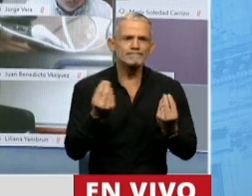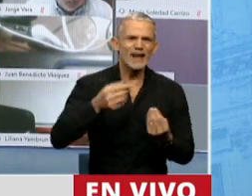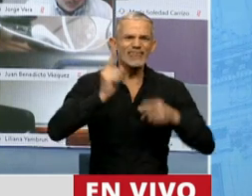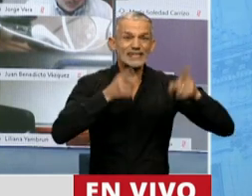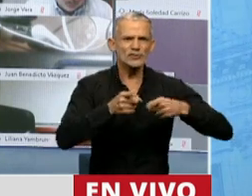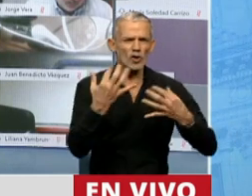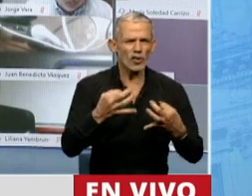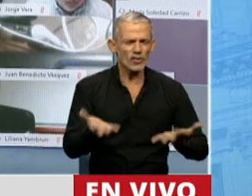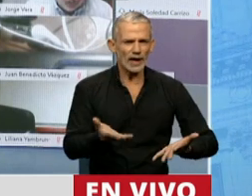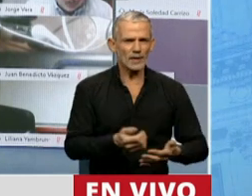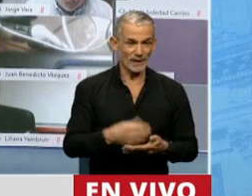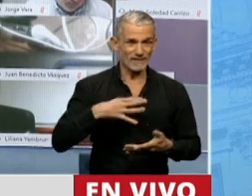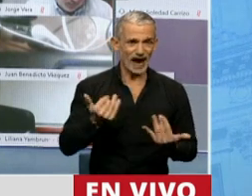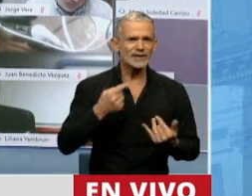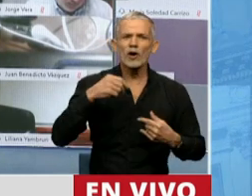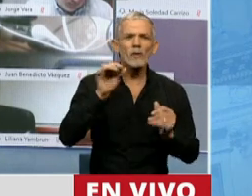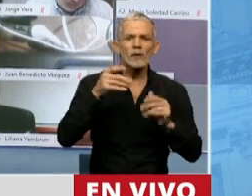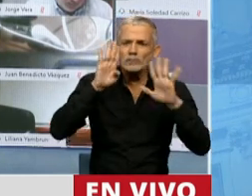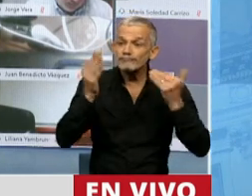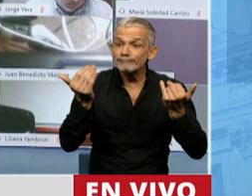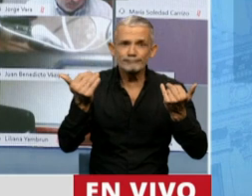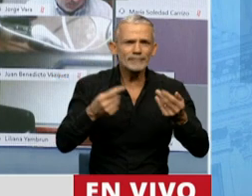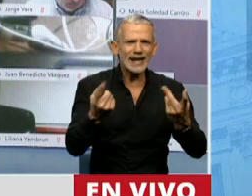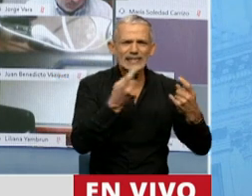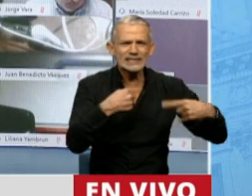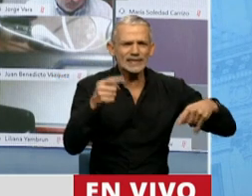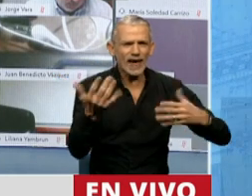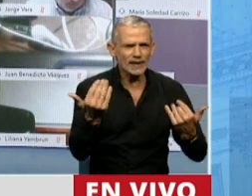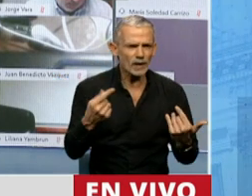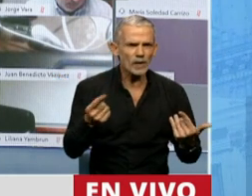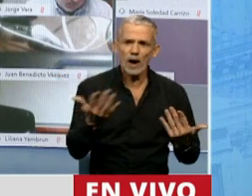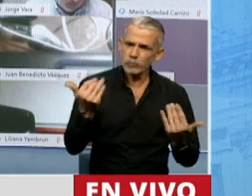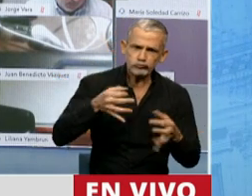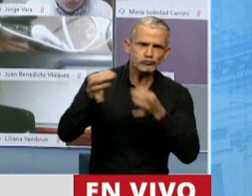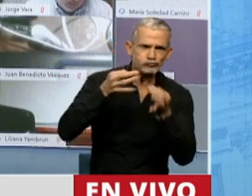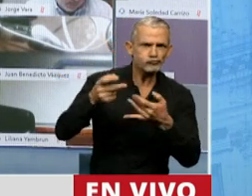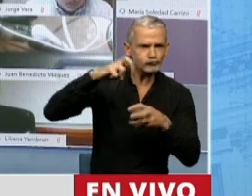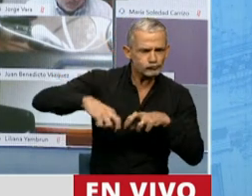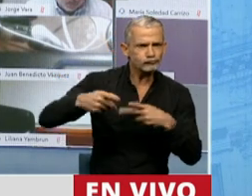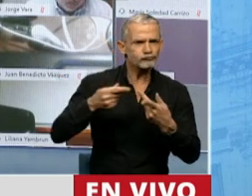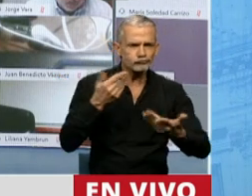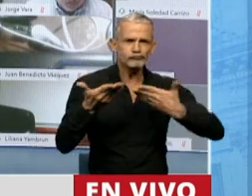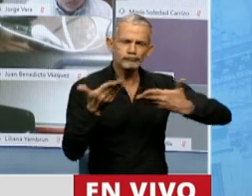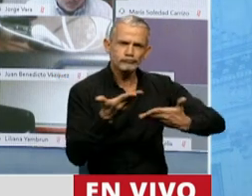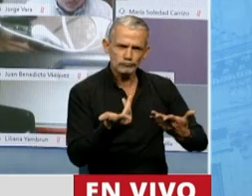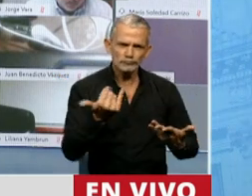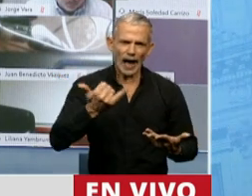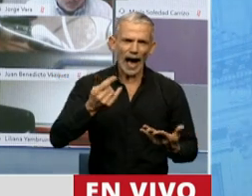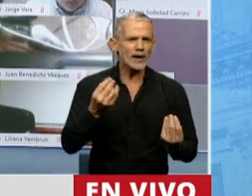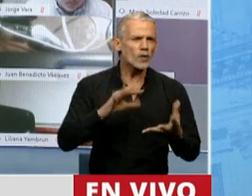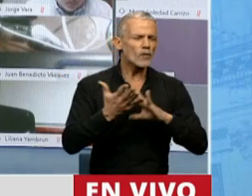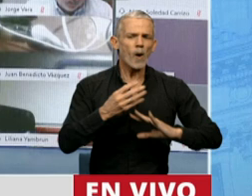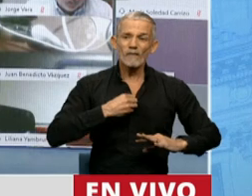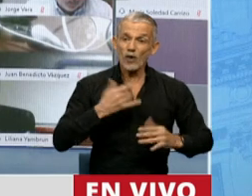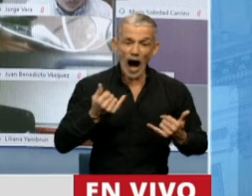decisiones y esto es escuchando a los protagonistas abriendo espacio de diálogo de intercambio donde encontremos una